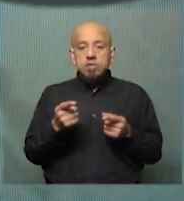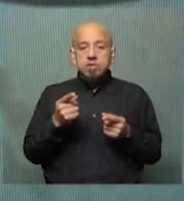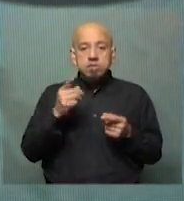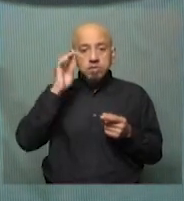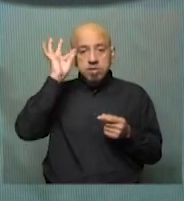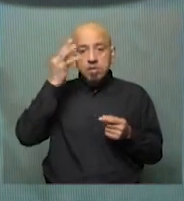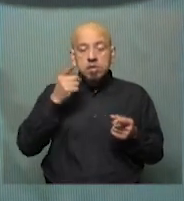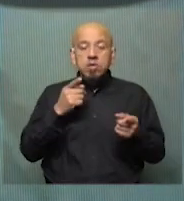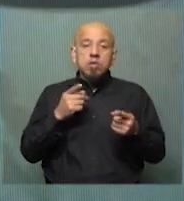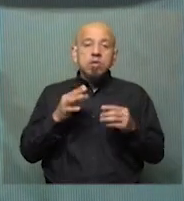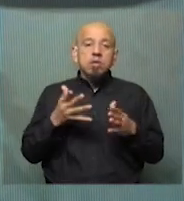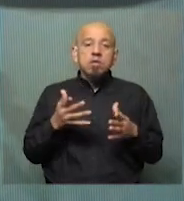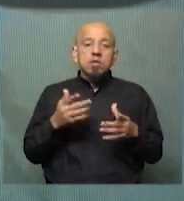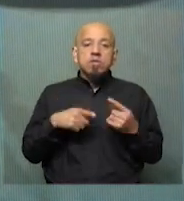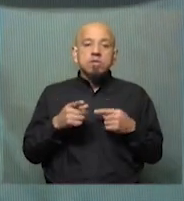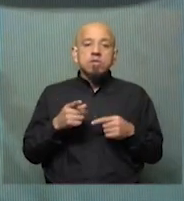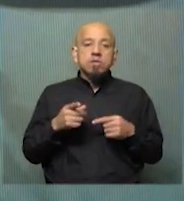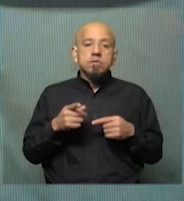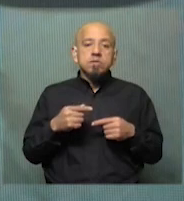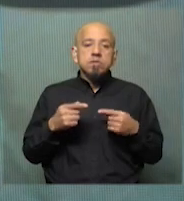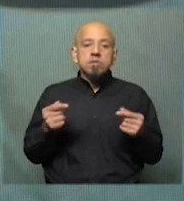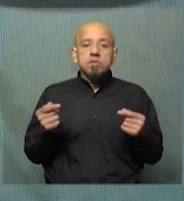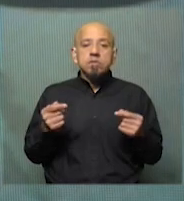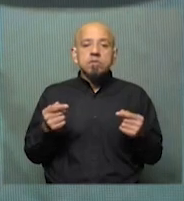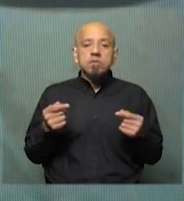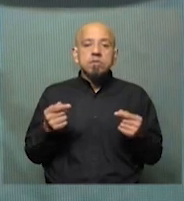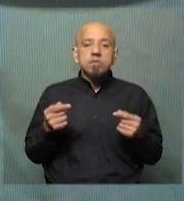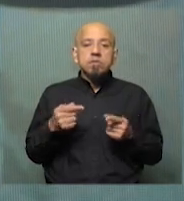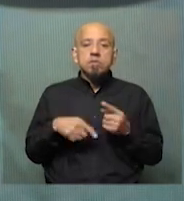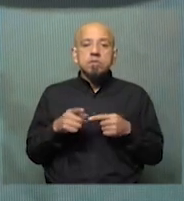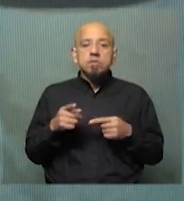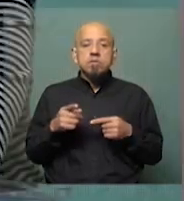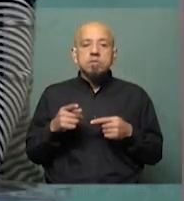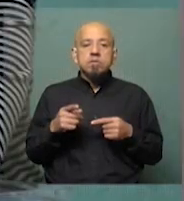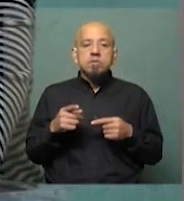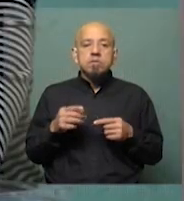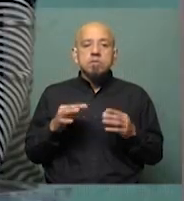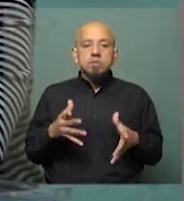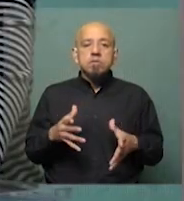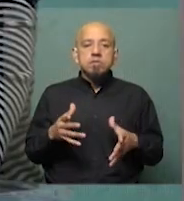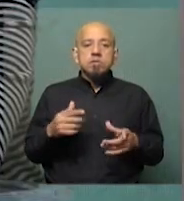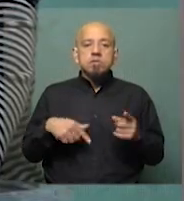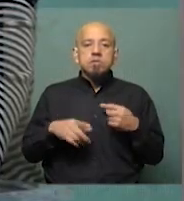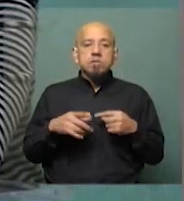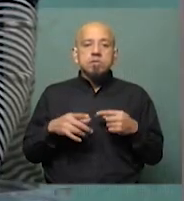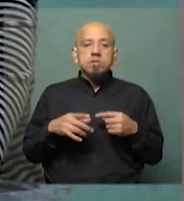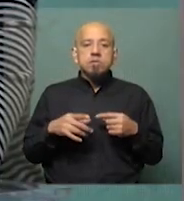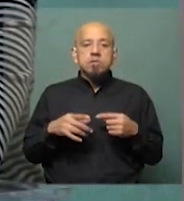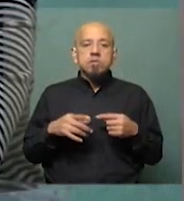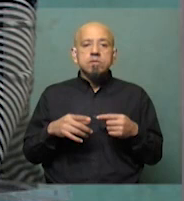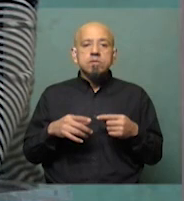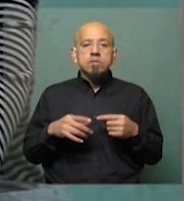que es compartible, que una cosa no quita la otra, es decir, que uno se haya copado con el mundo de los entretenimientos